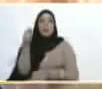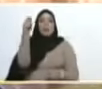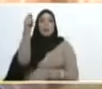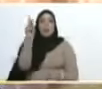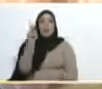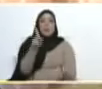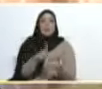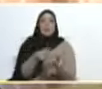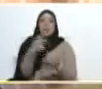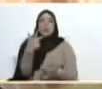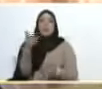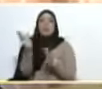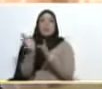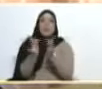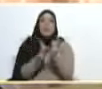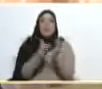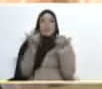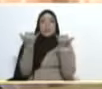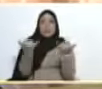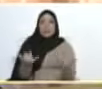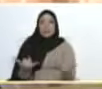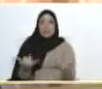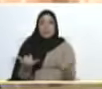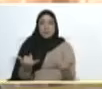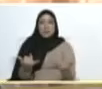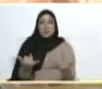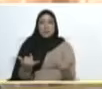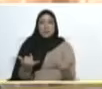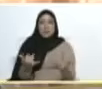que 3 de abril precisamente,